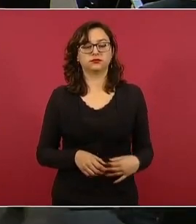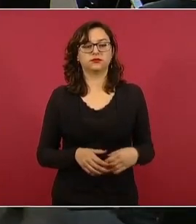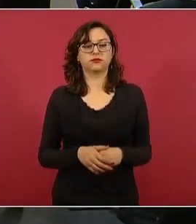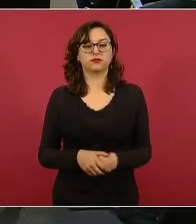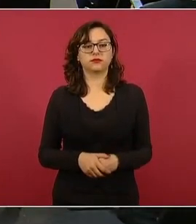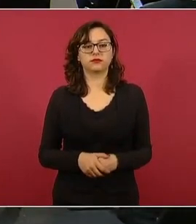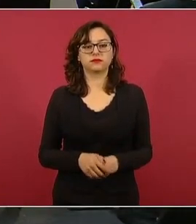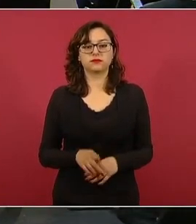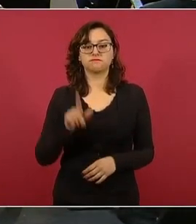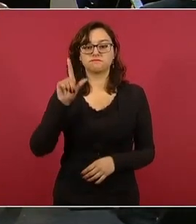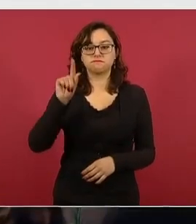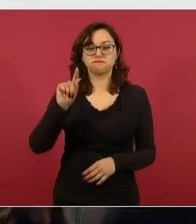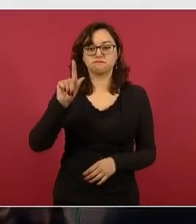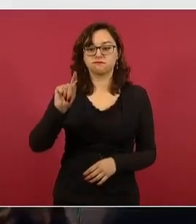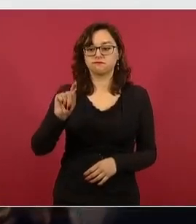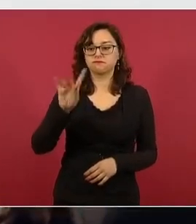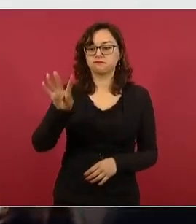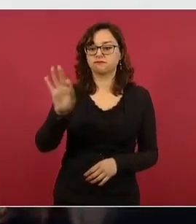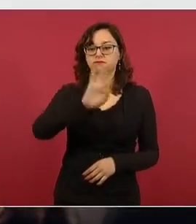74%